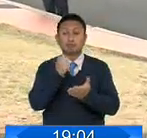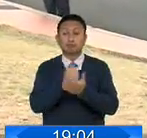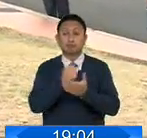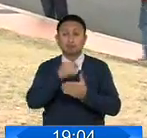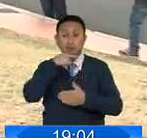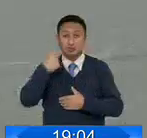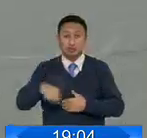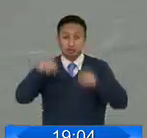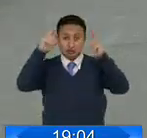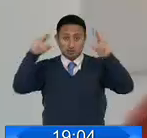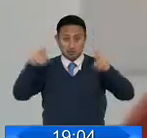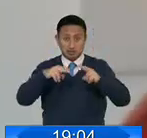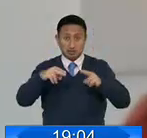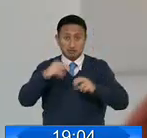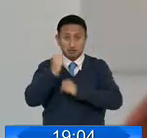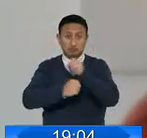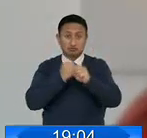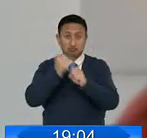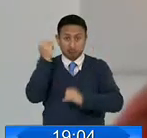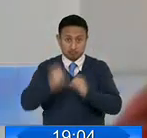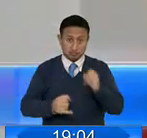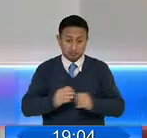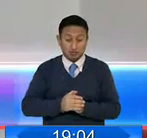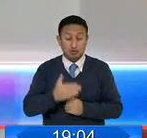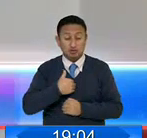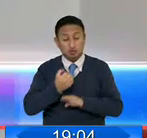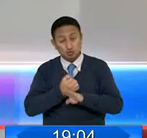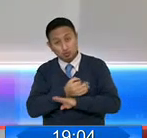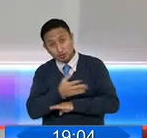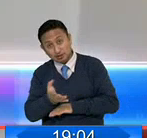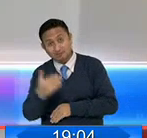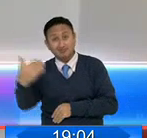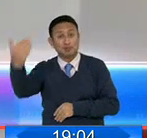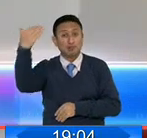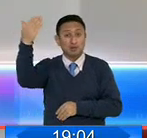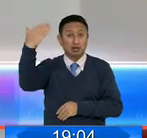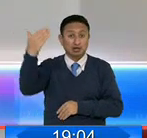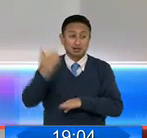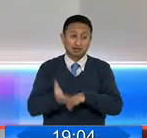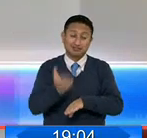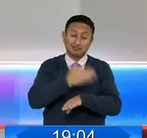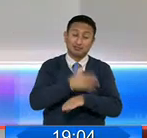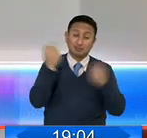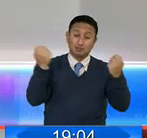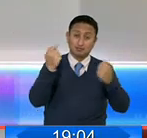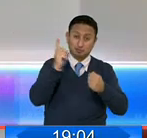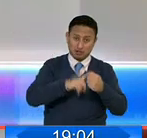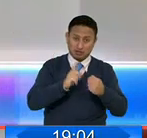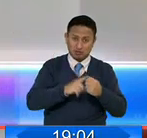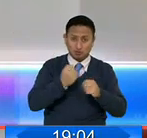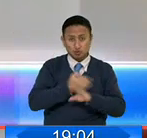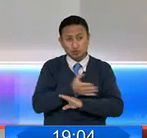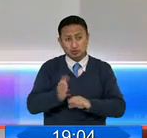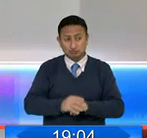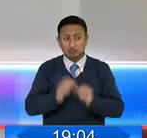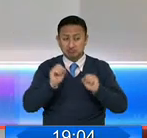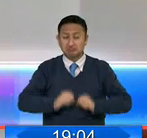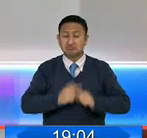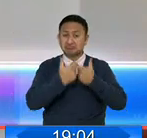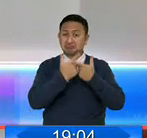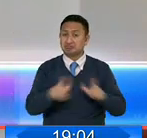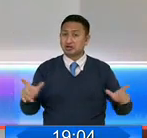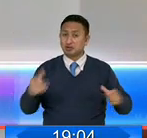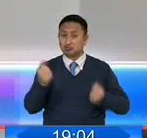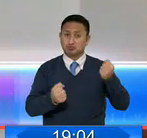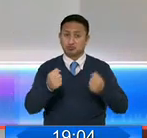año. Yo he sugerido al señor alcalde, como les sugerí, para Fiestas de Quito, la libre circulación. Esperemos que este pedido se